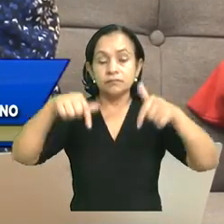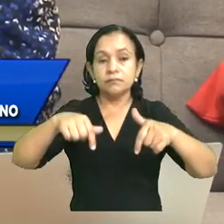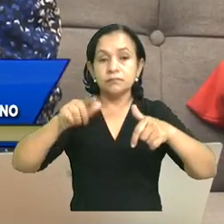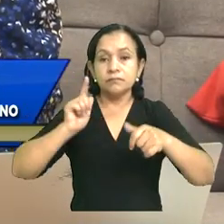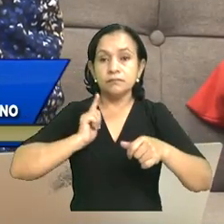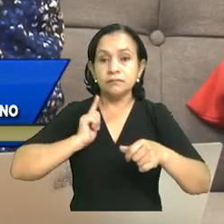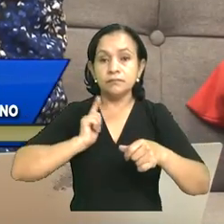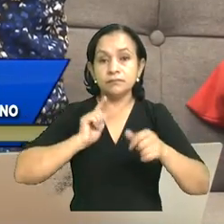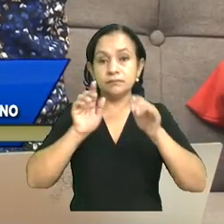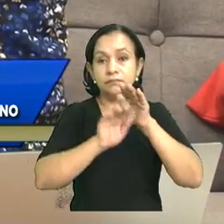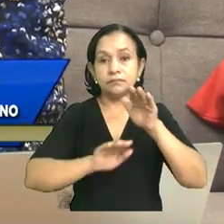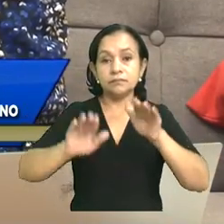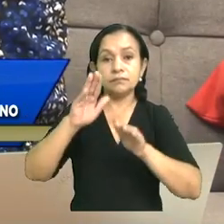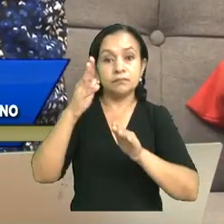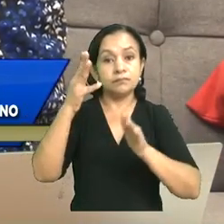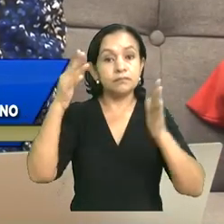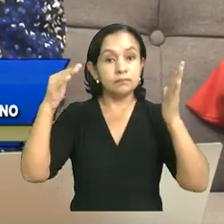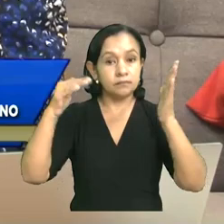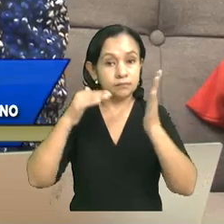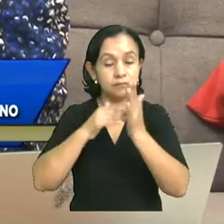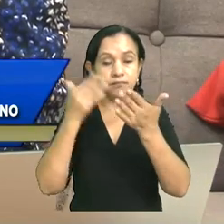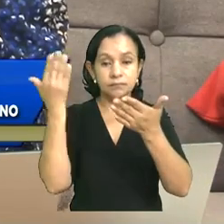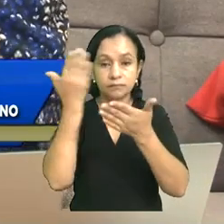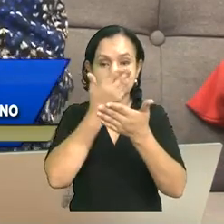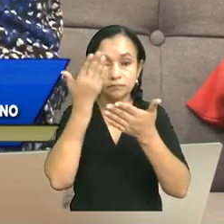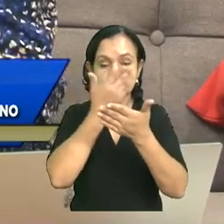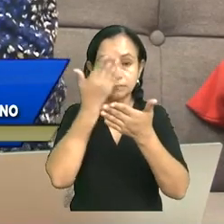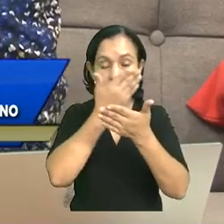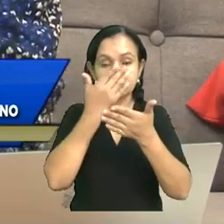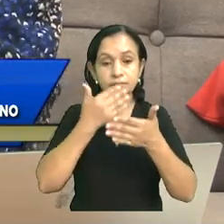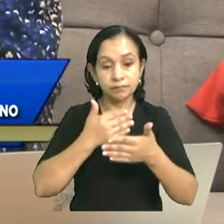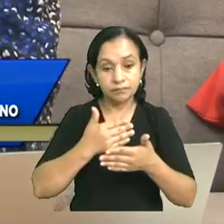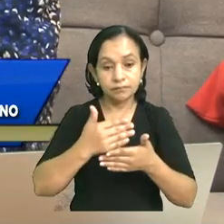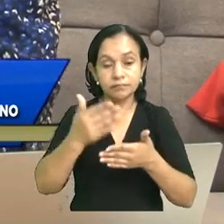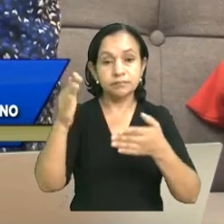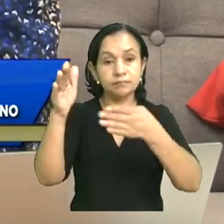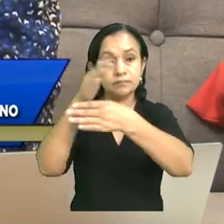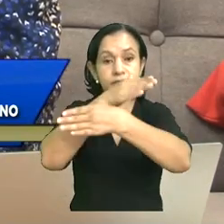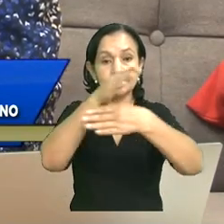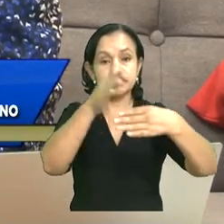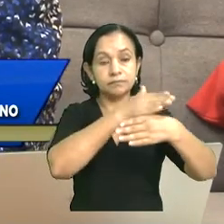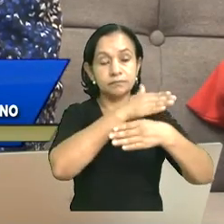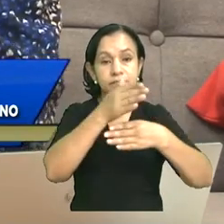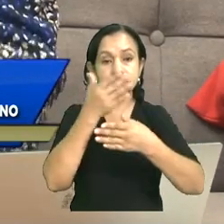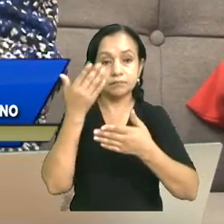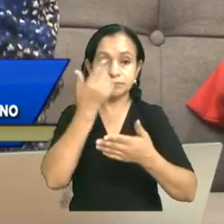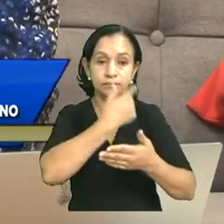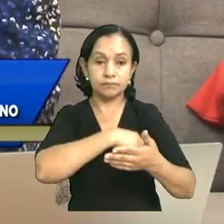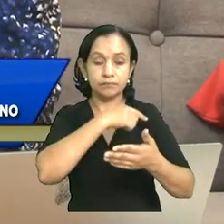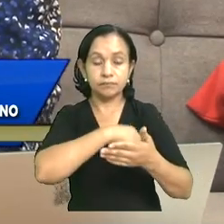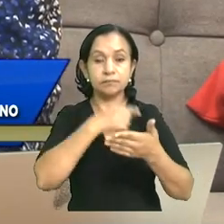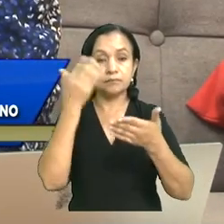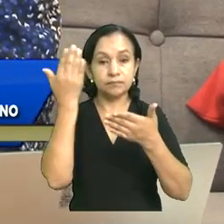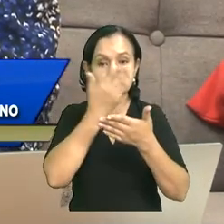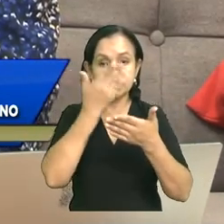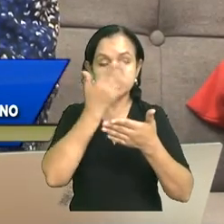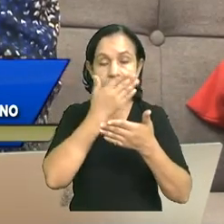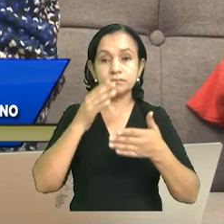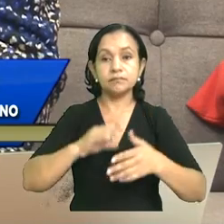tenemos más de 9,000 estudiantes, digamos, protagonistas de las escuelas municipales de oficio que están